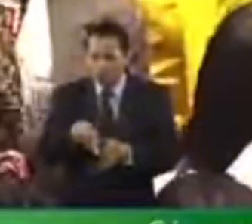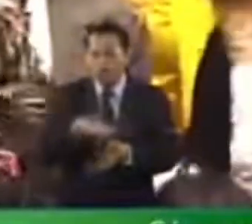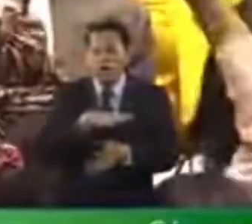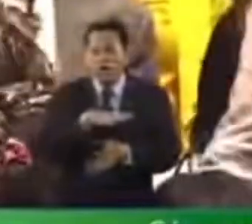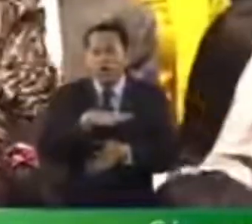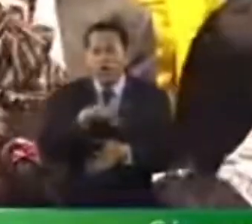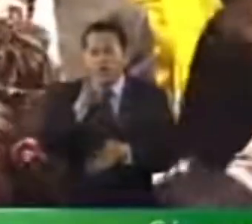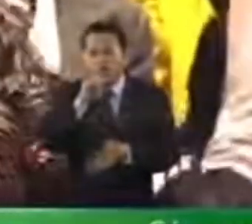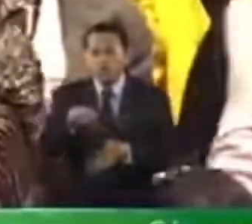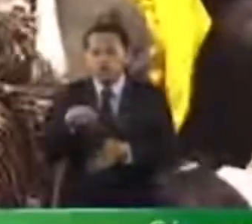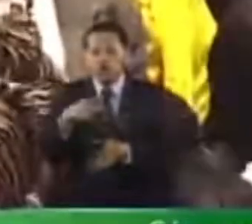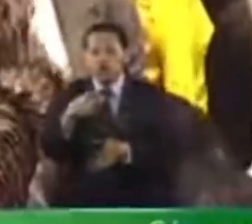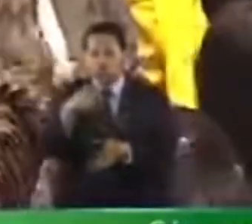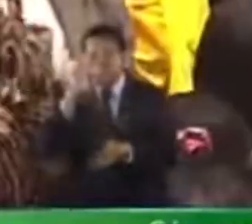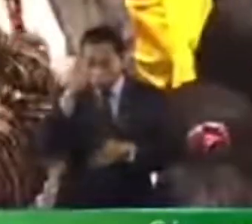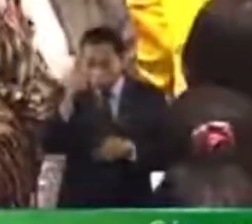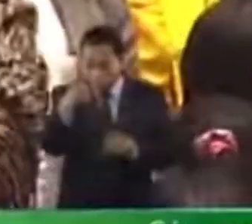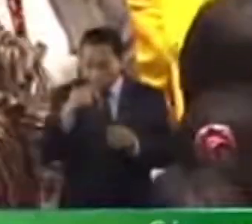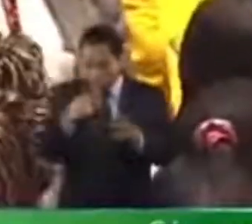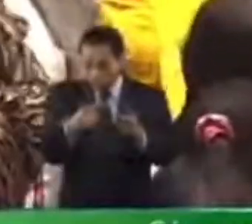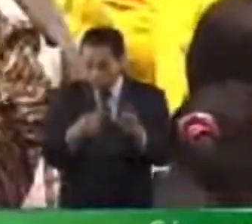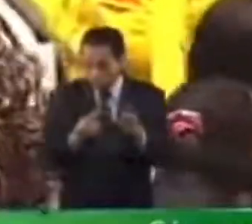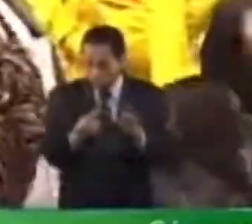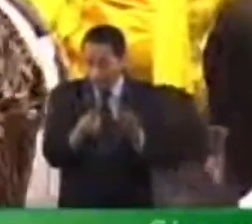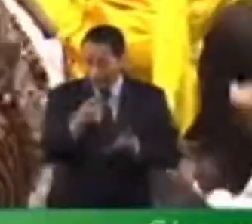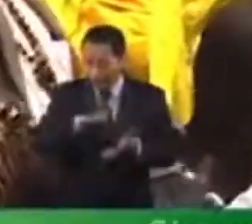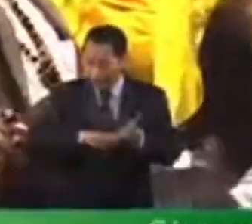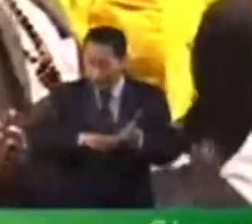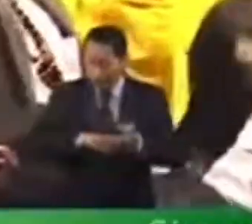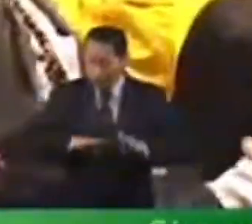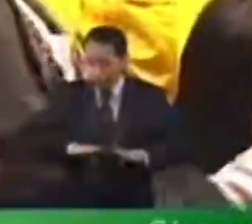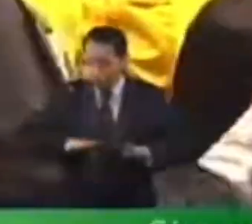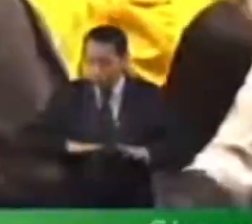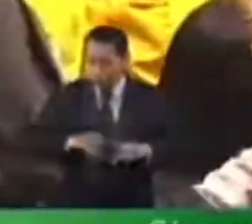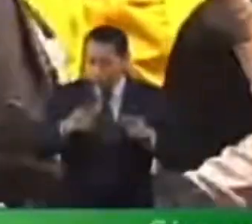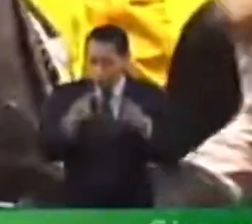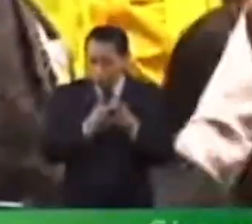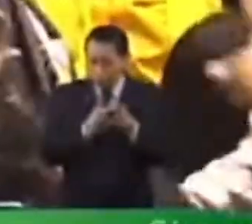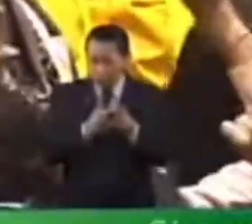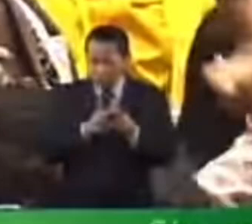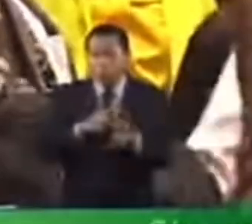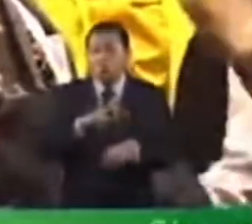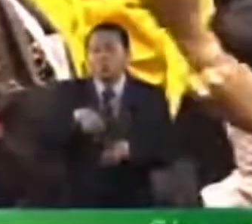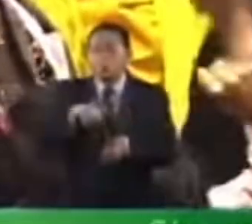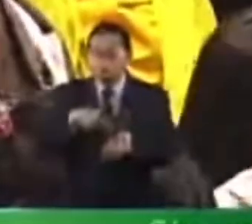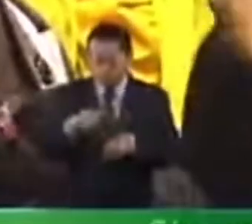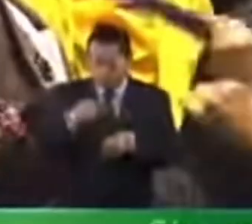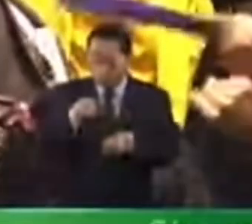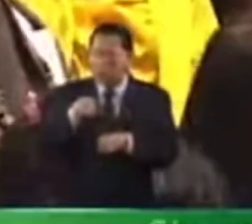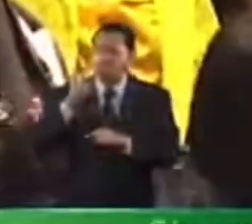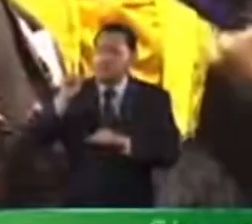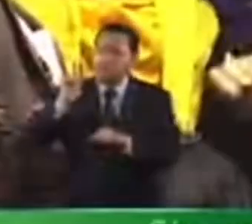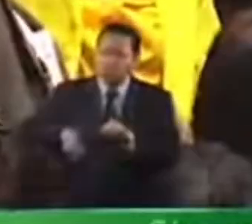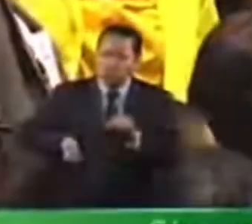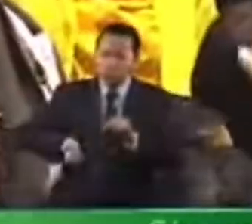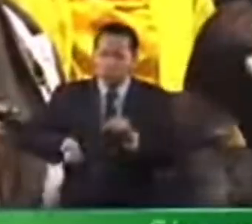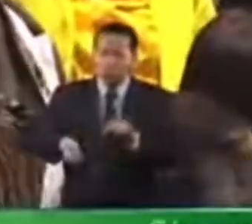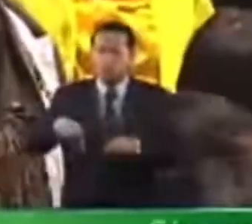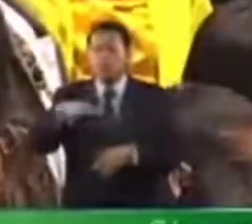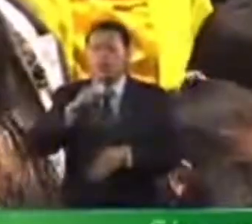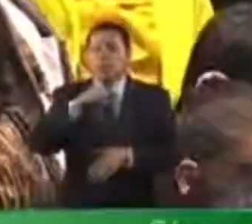¡Abdicaron a su razón de ser! ¡Concluya, diputada! ¡Déjenme sin cargo! ¡Gracias, pero diputada! ¡Pero no